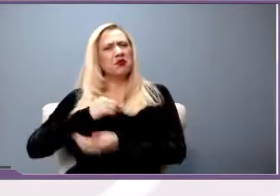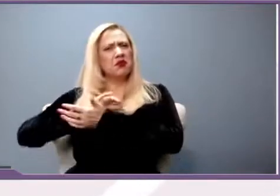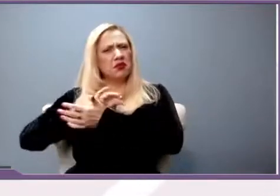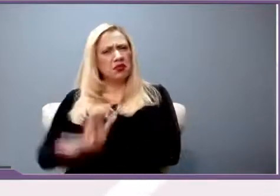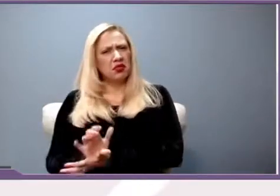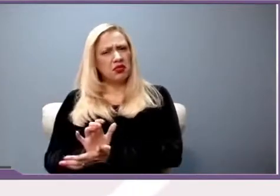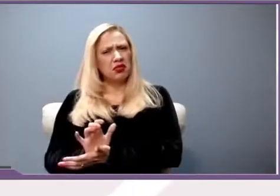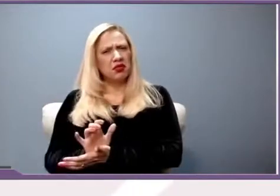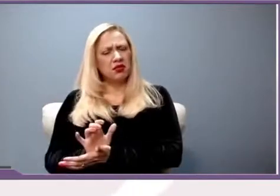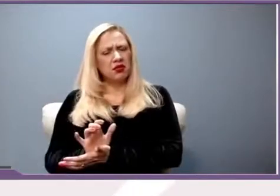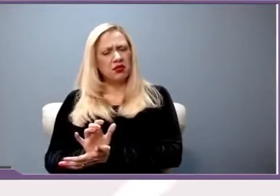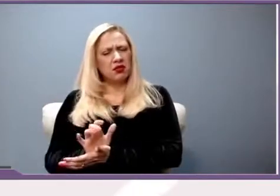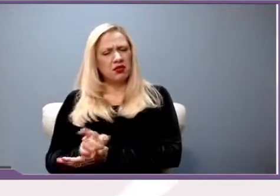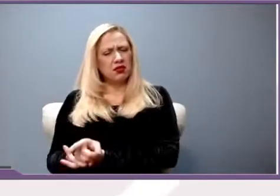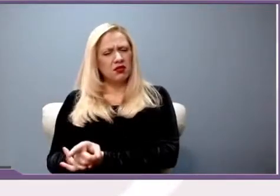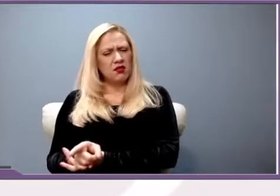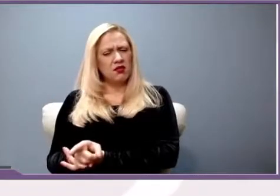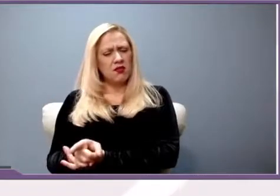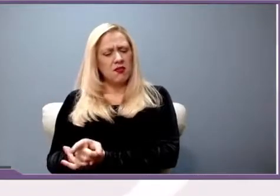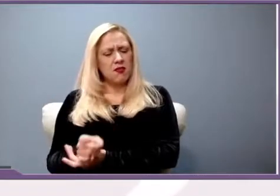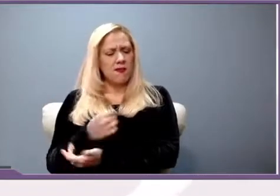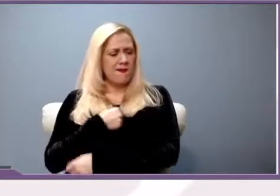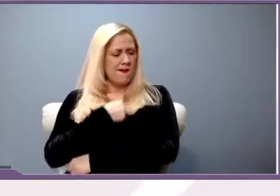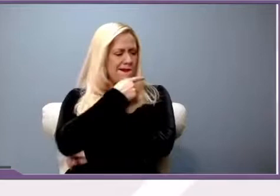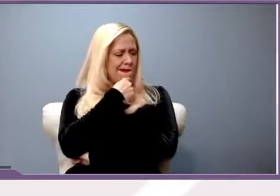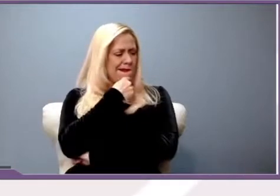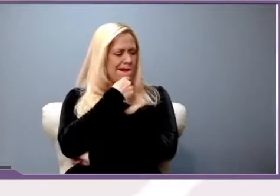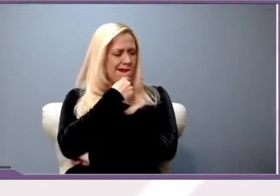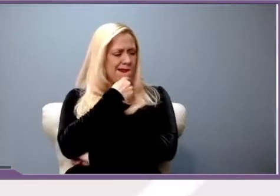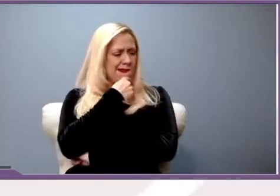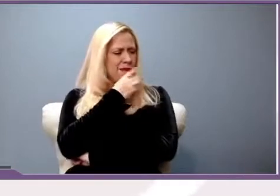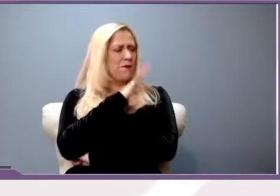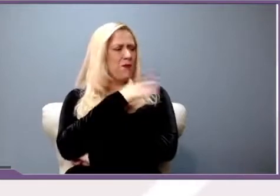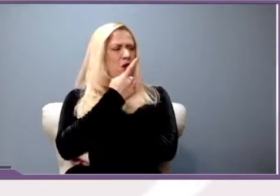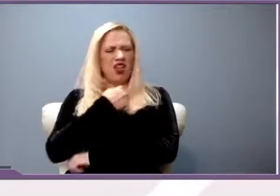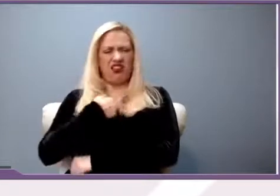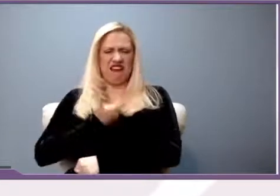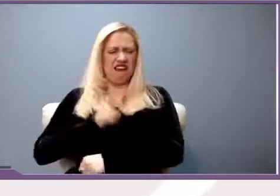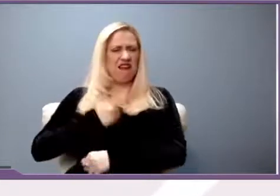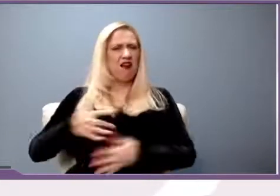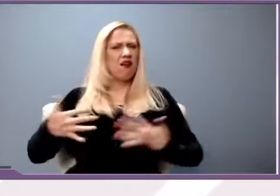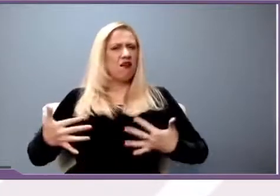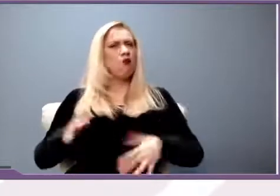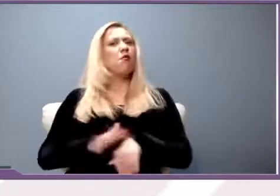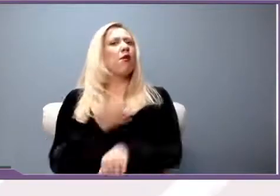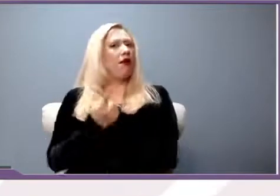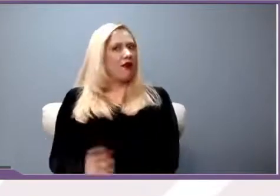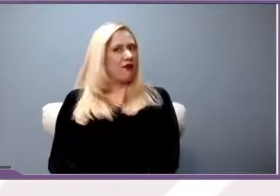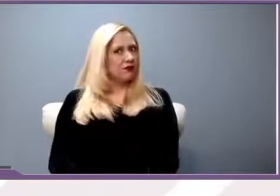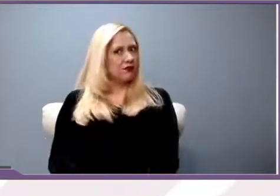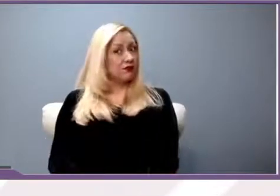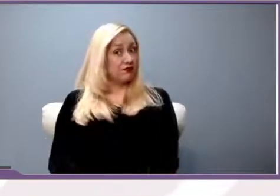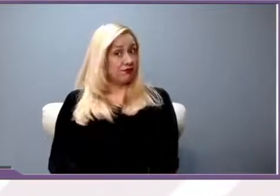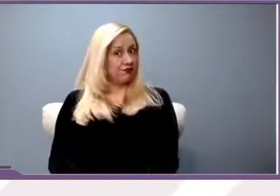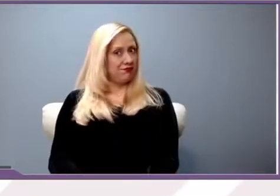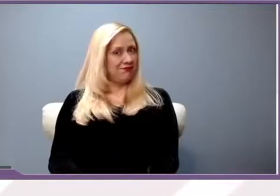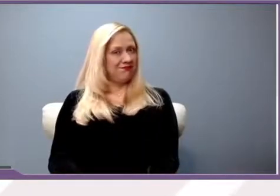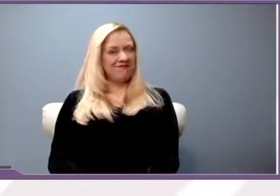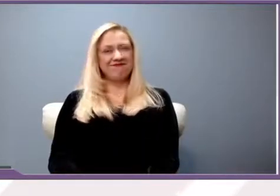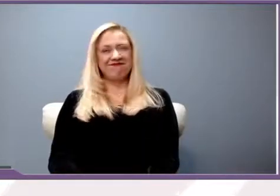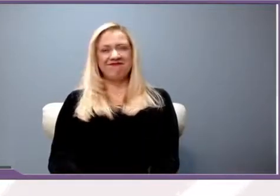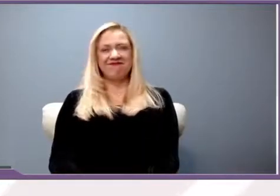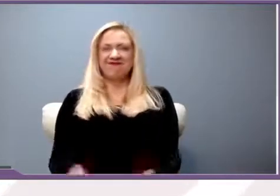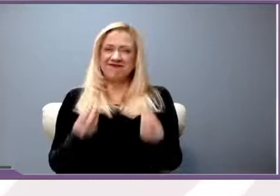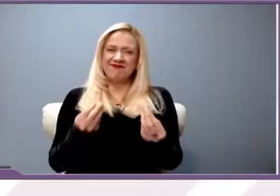discrimino? ¿Qué tiene que ver conmigo? ¿Qué no he resuelto? ¿Qué podría resolver? Muchísimas